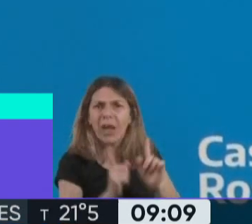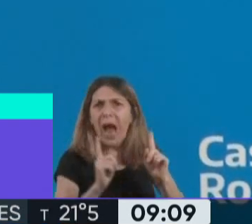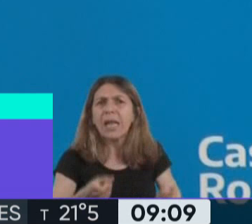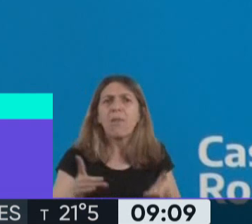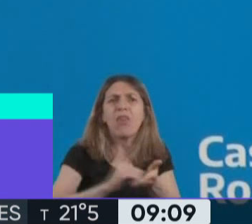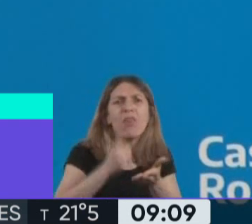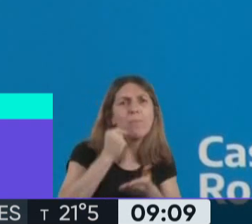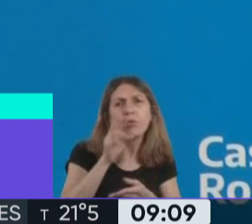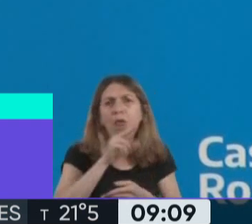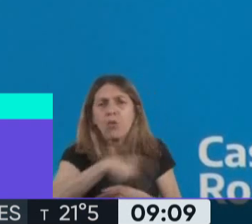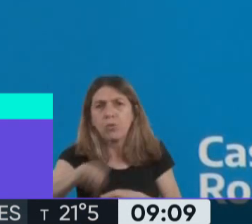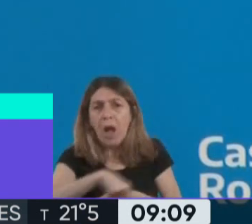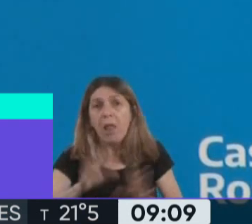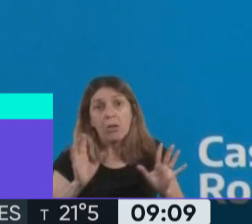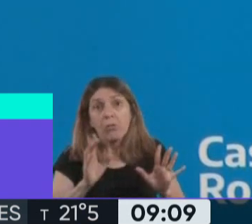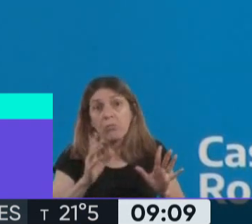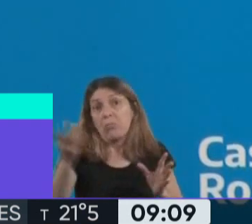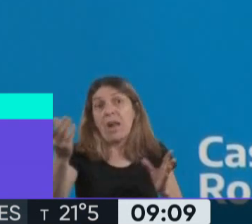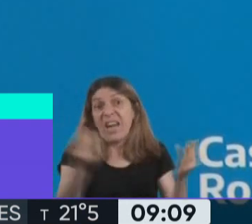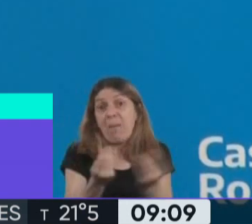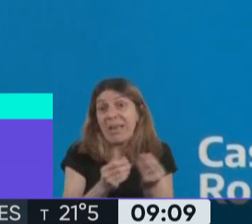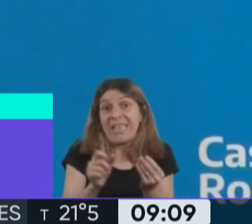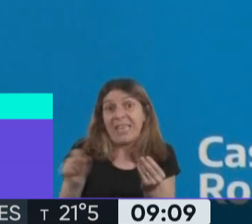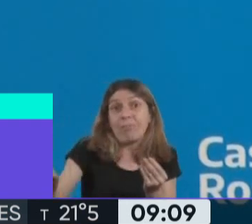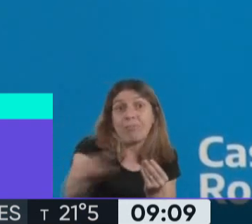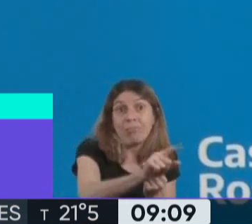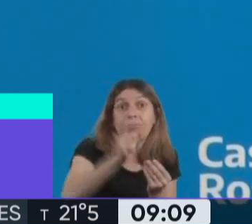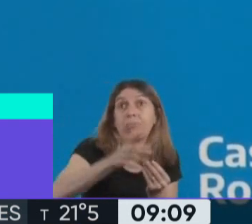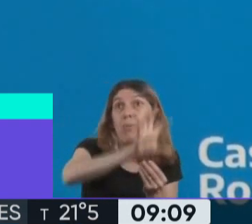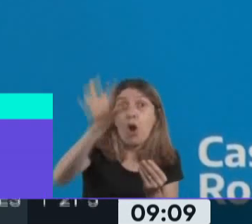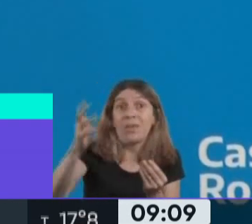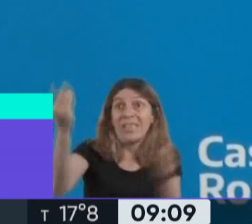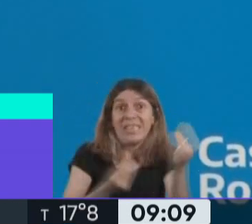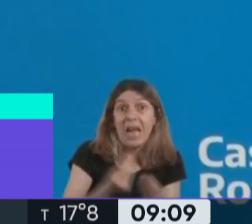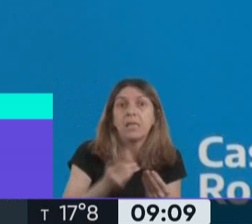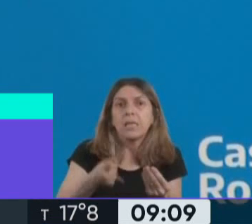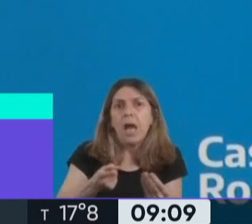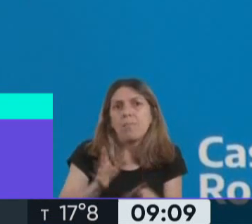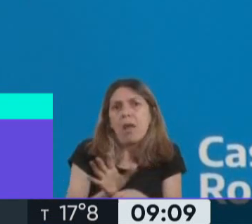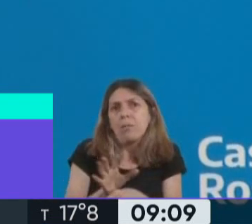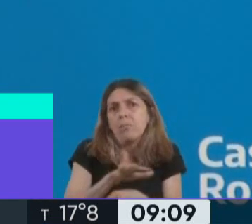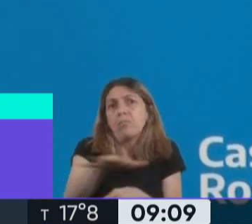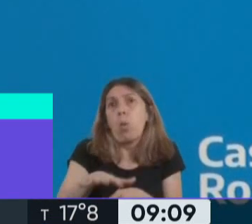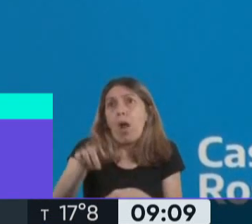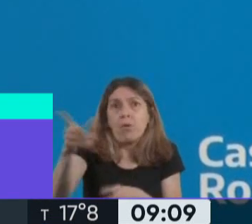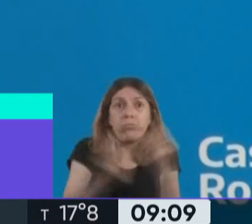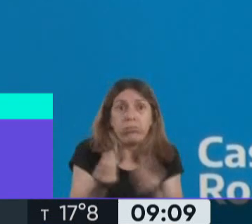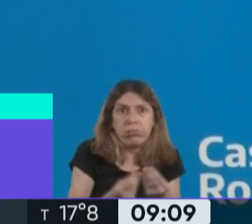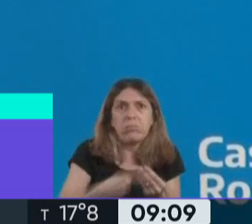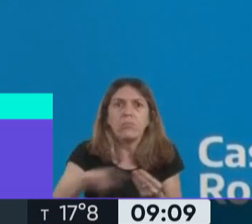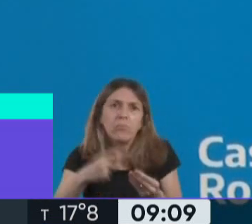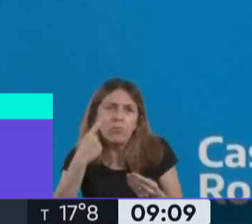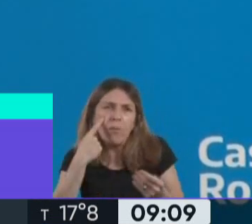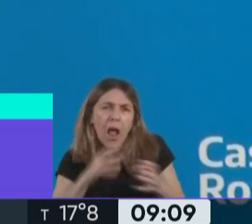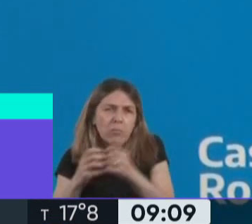las diputadas, a quienes representan a las provincias y al pueblo de las provincias puedan ir fijando para que se